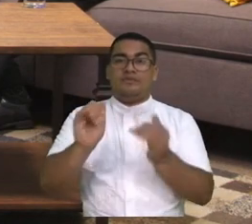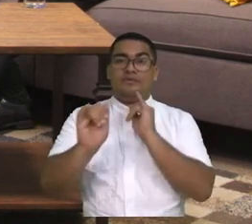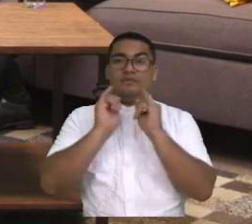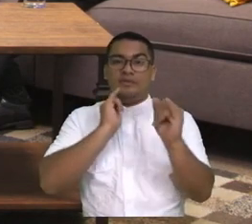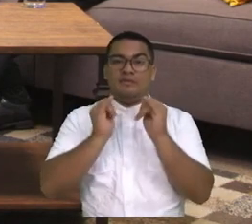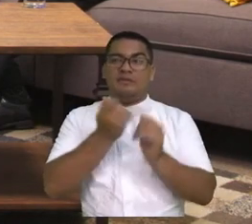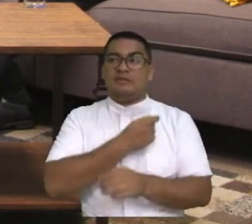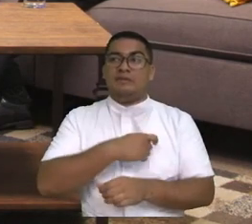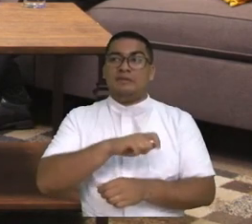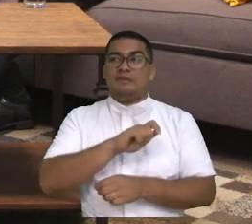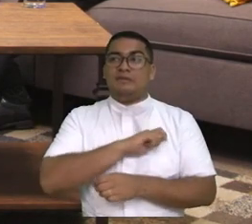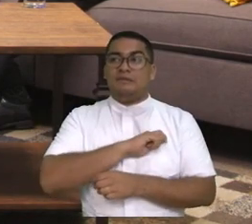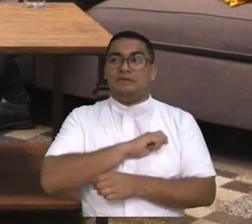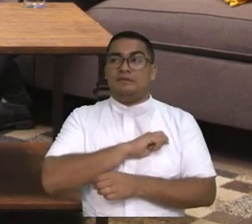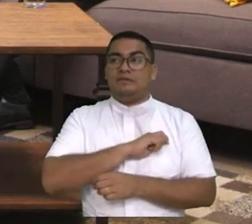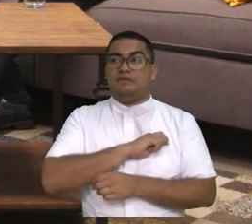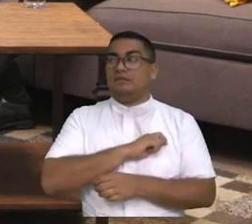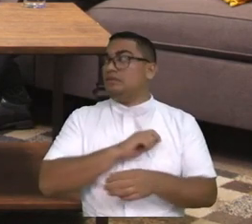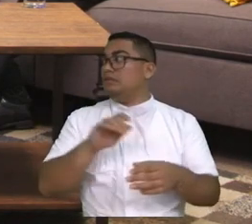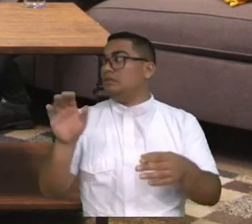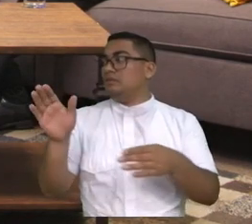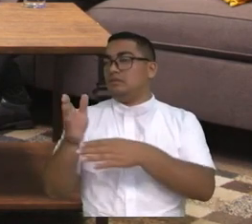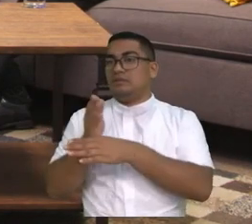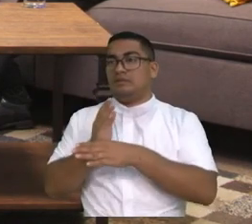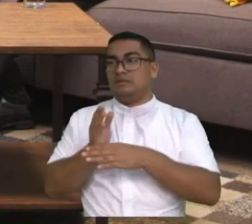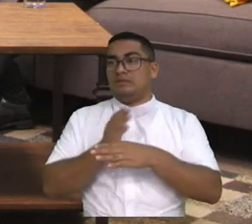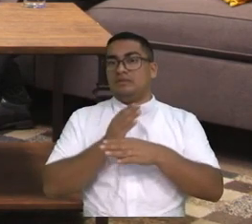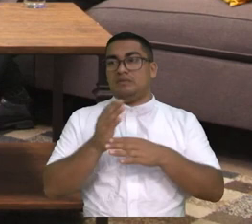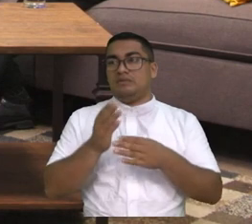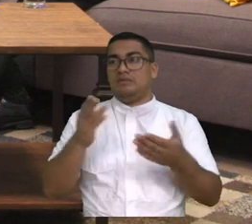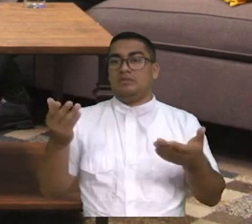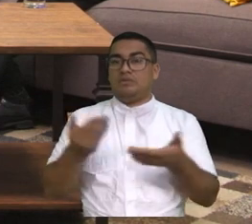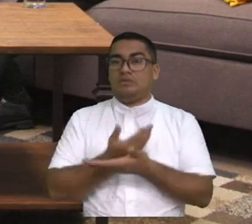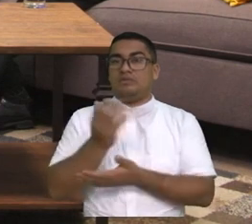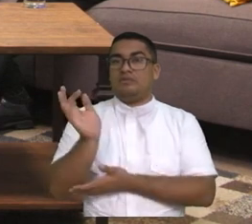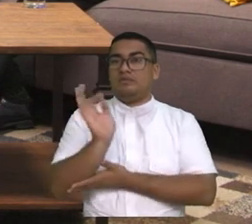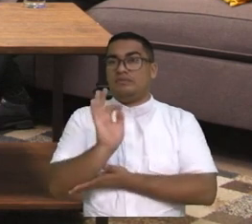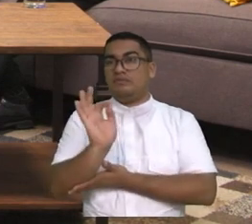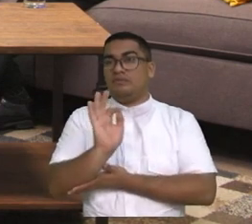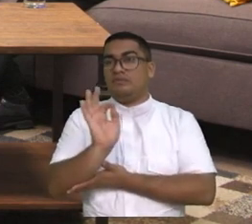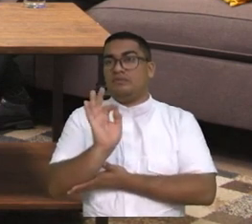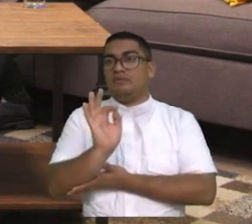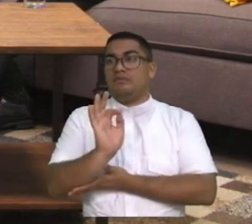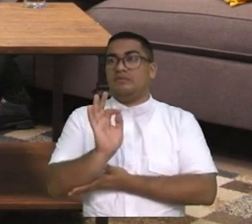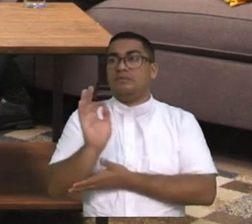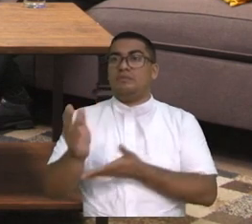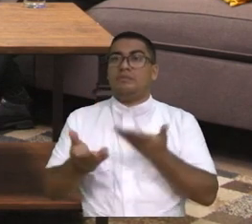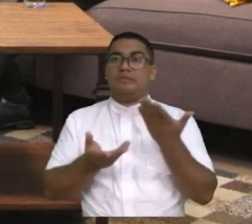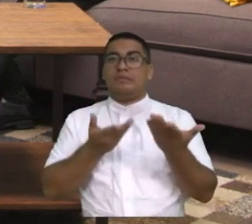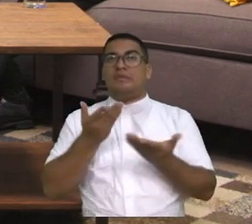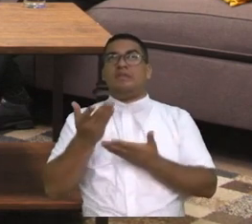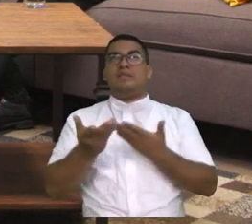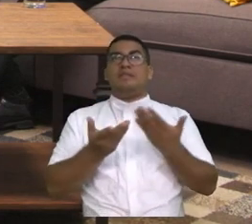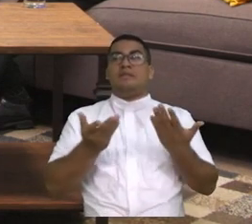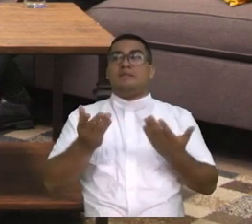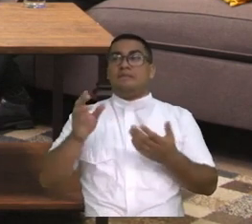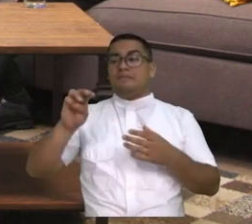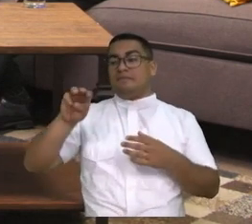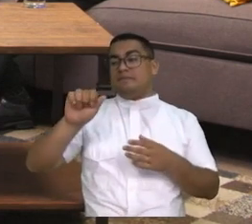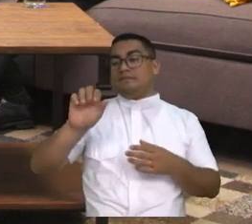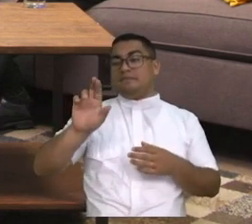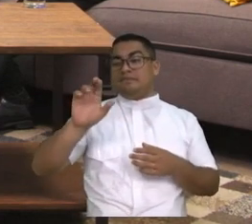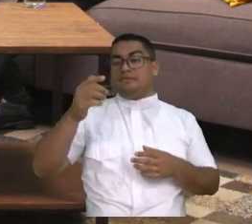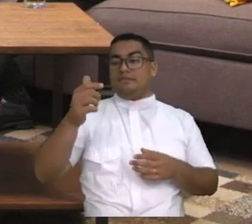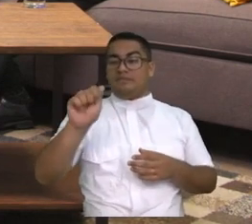okay, utiliza, por ejemplo, una nueva forma de adjetivar. Sí, sí. En el poema, por ejemplo, Margarita, está linda la